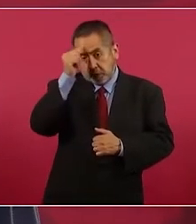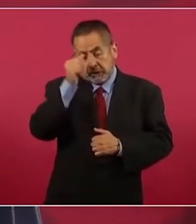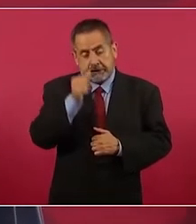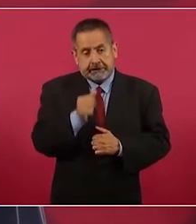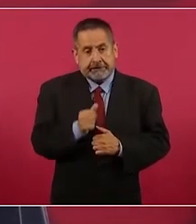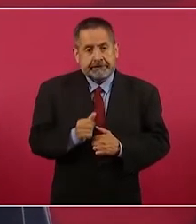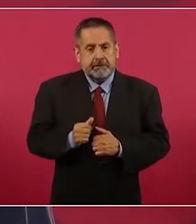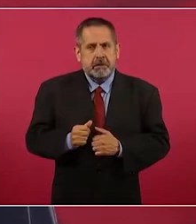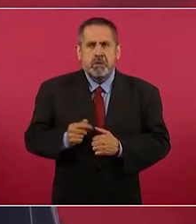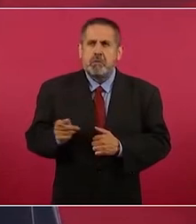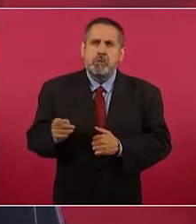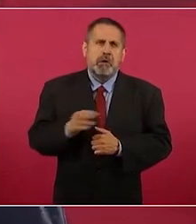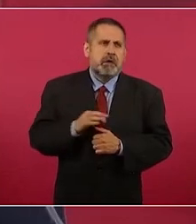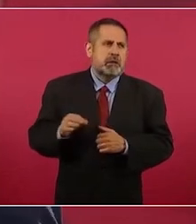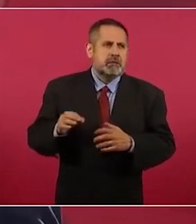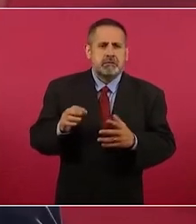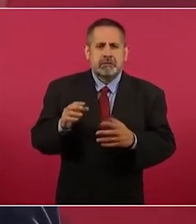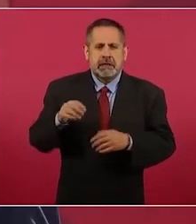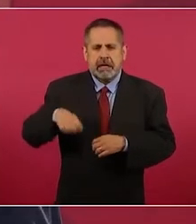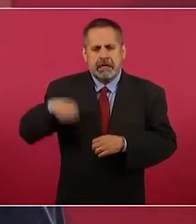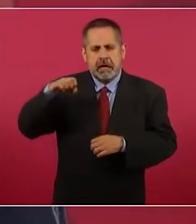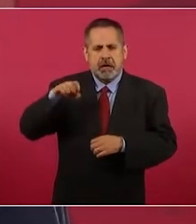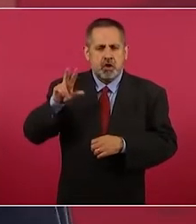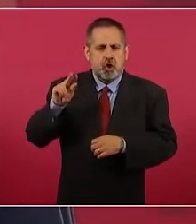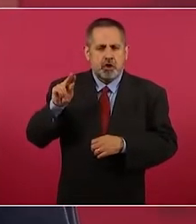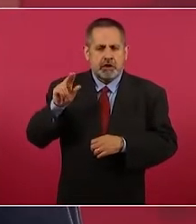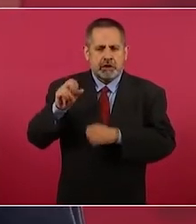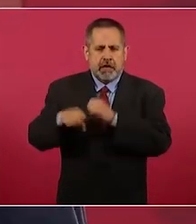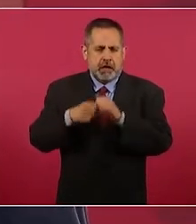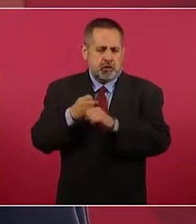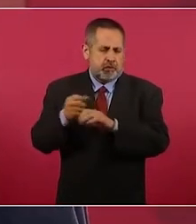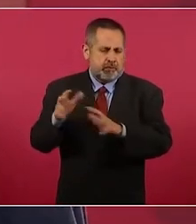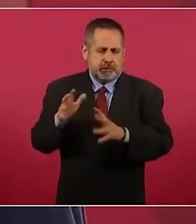de alrededor de 80 años.